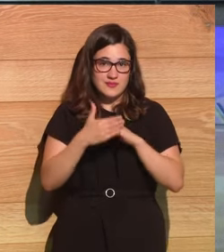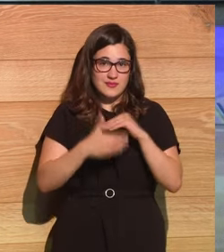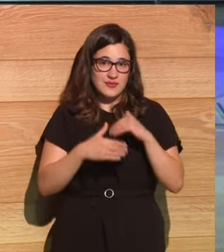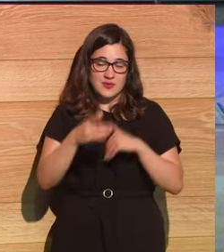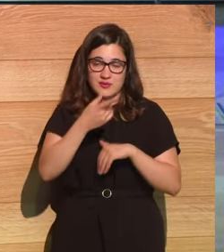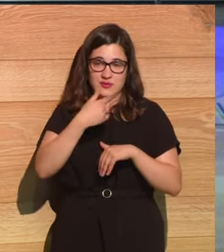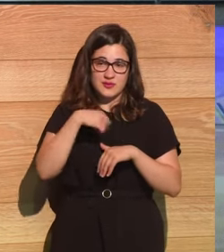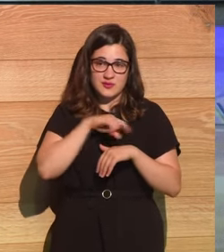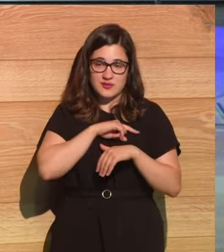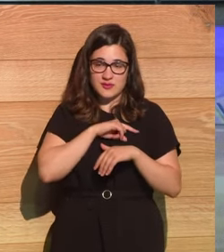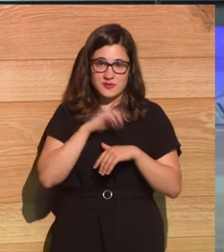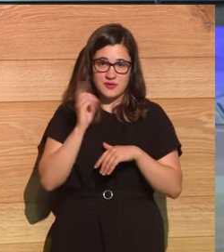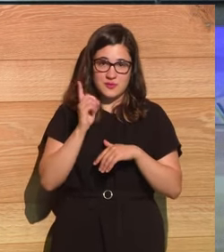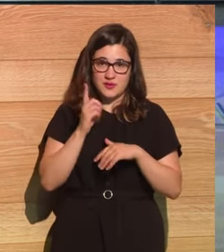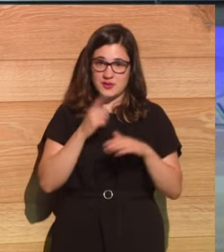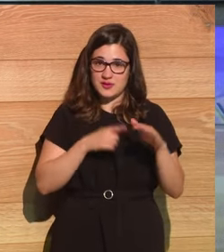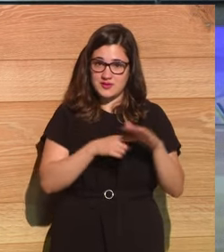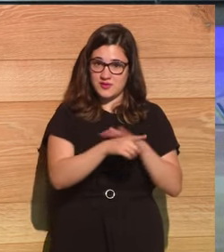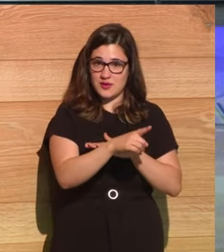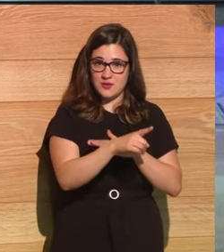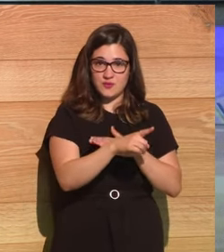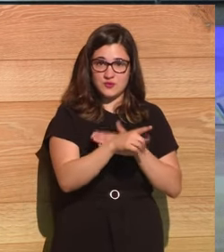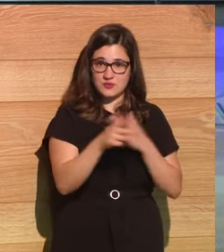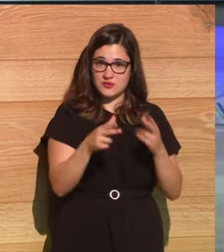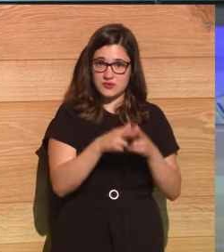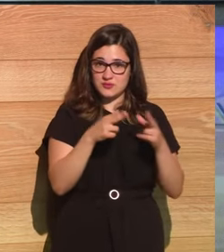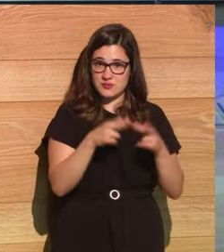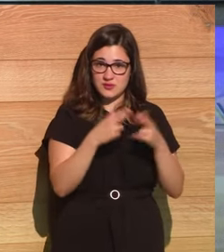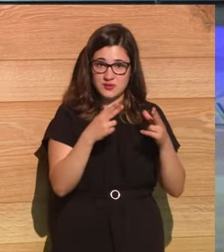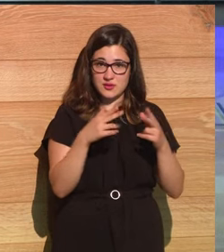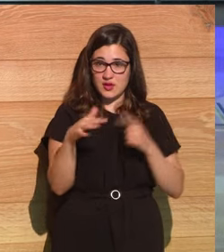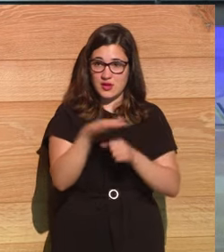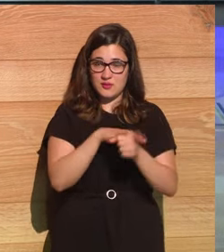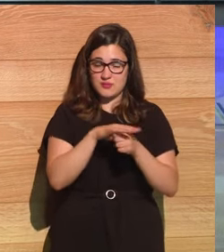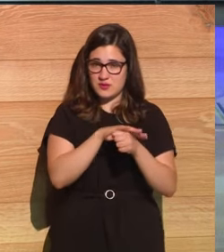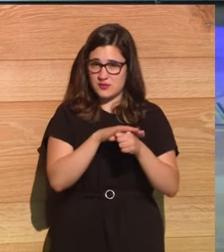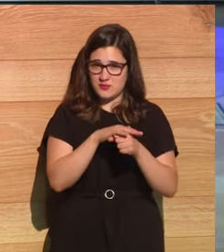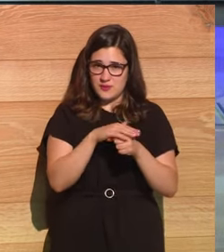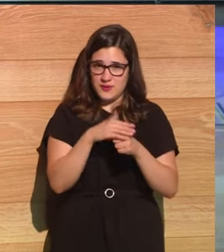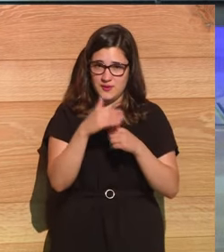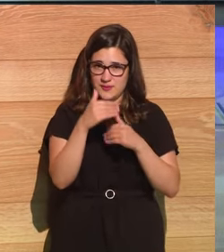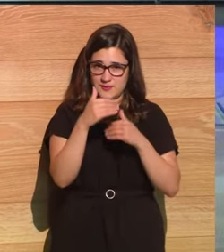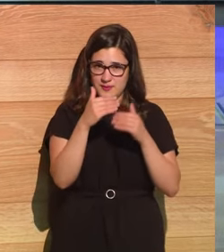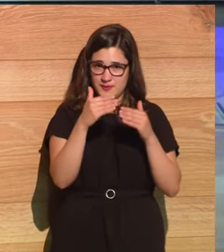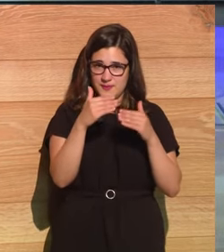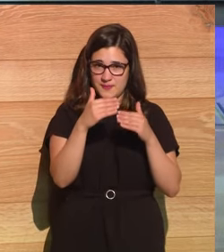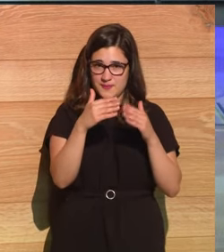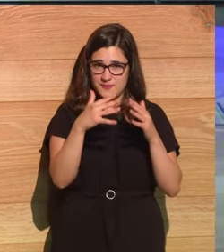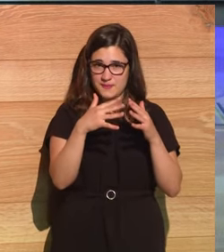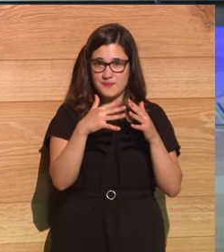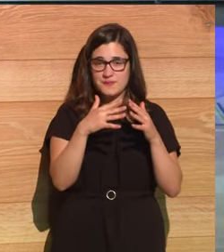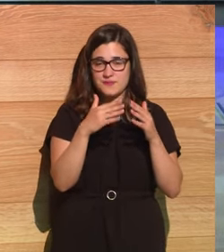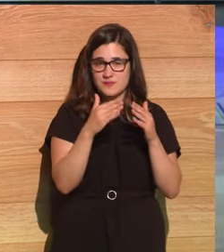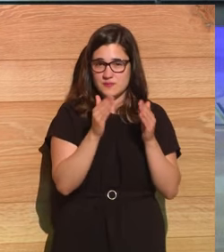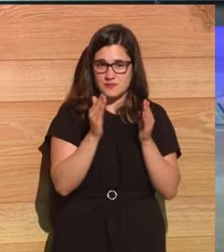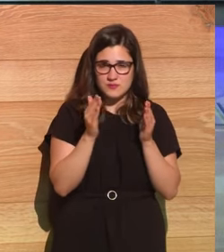nos movemos solo y nos desarrollamos al final socialmente en ámbitos muy estructurados y muy estrechos, muy pobres en